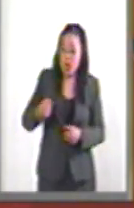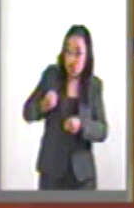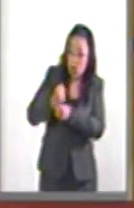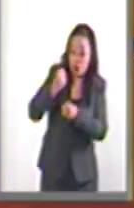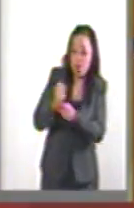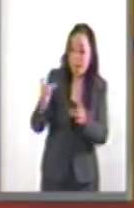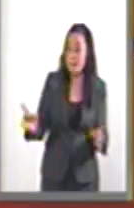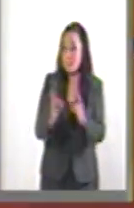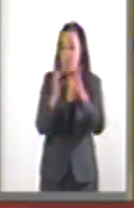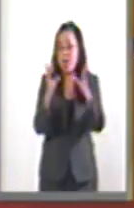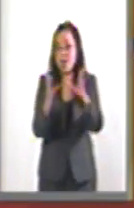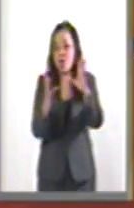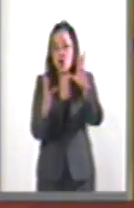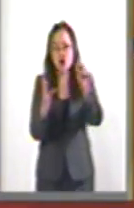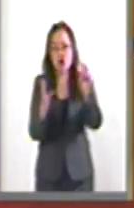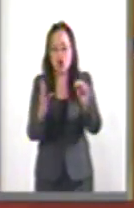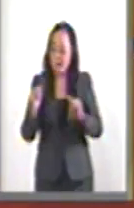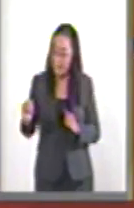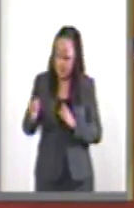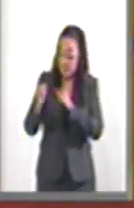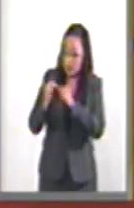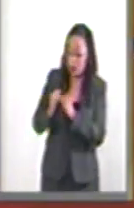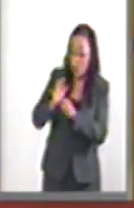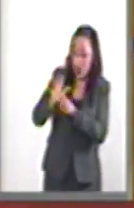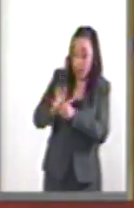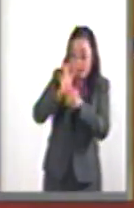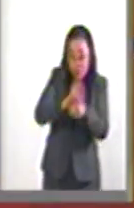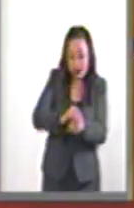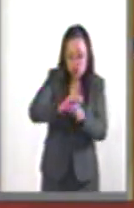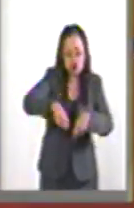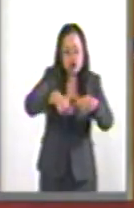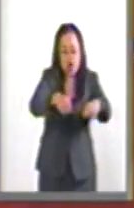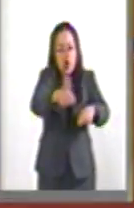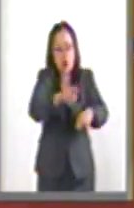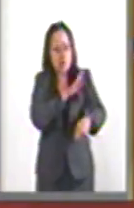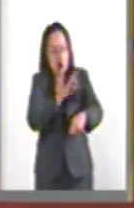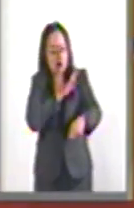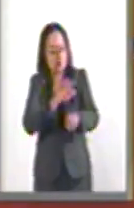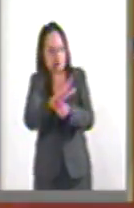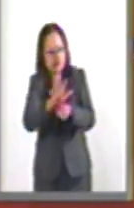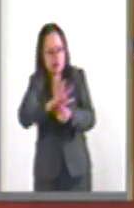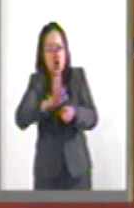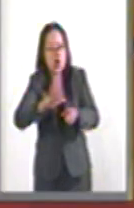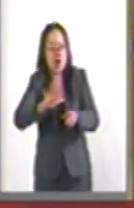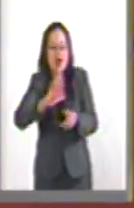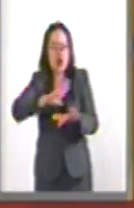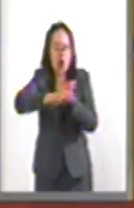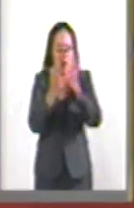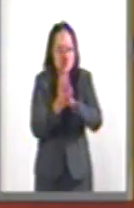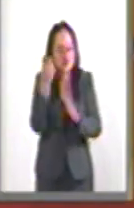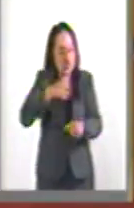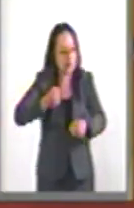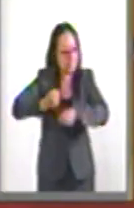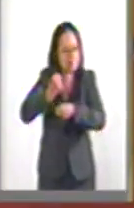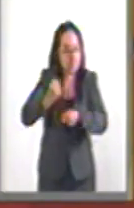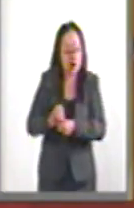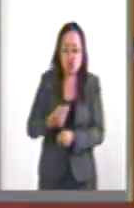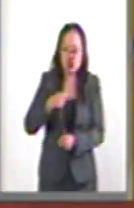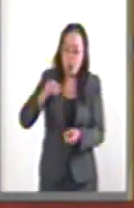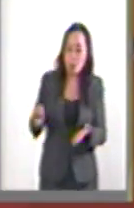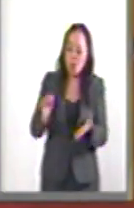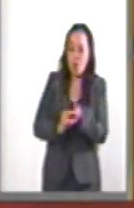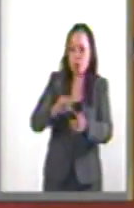casual, sino cuando la institución lo avala y lo propicia. Yo agregaría que no solo es